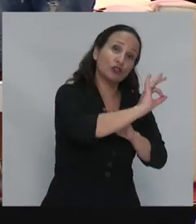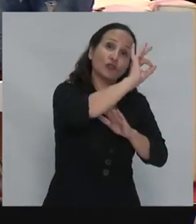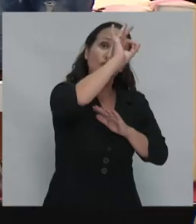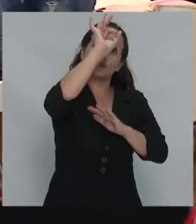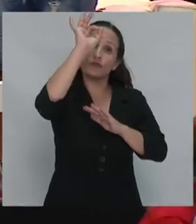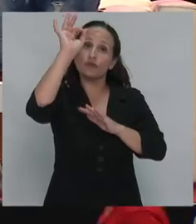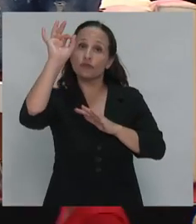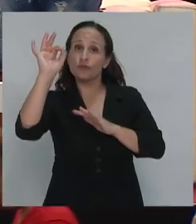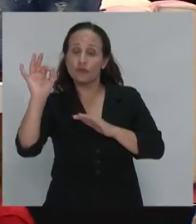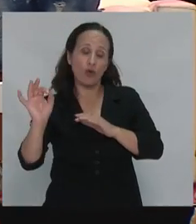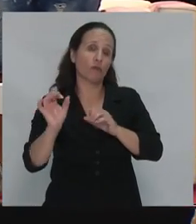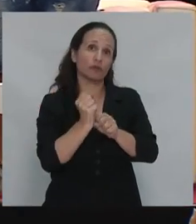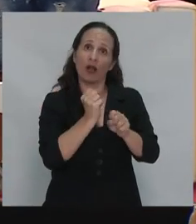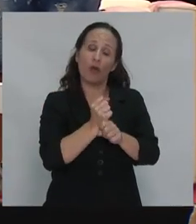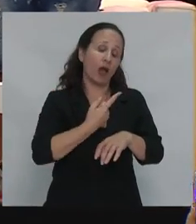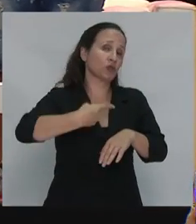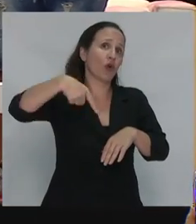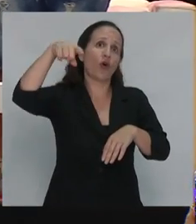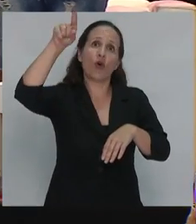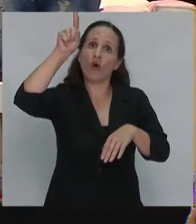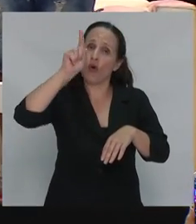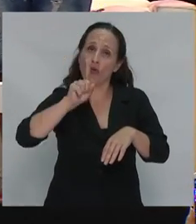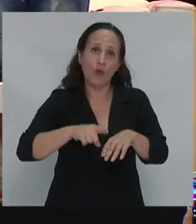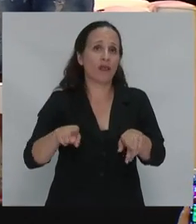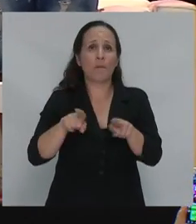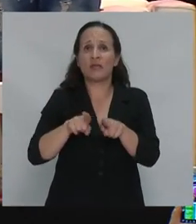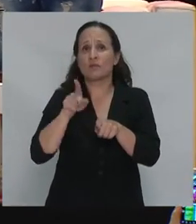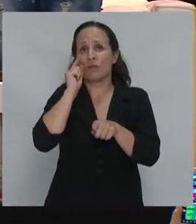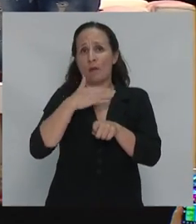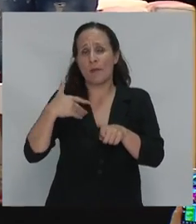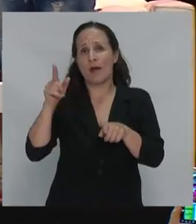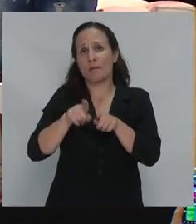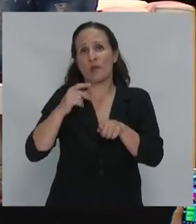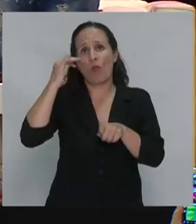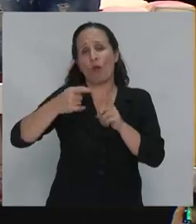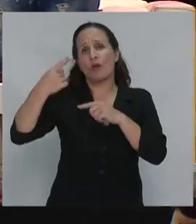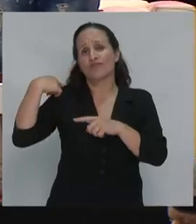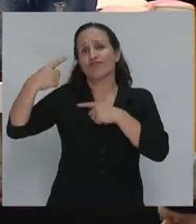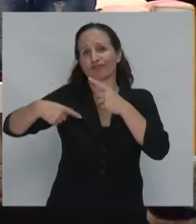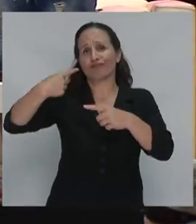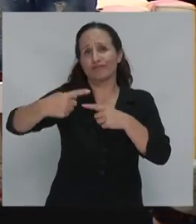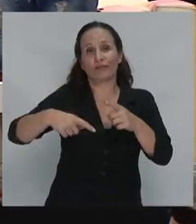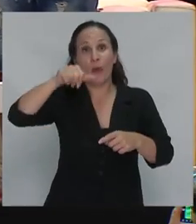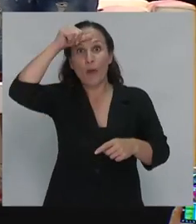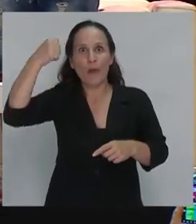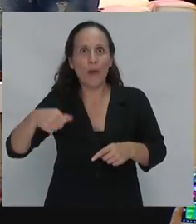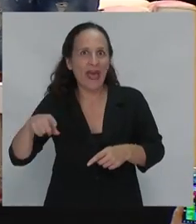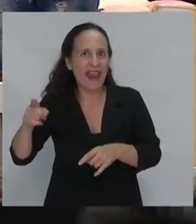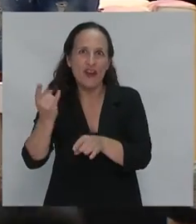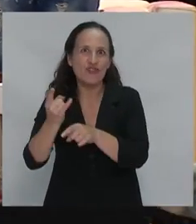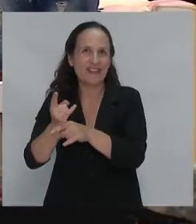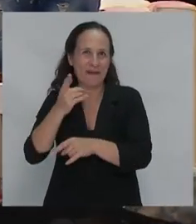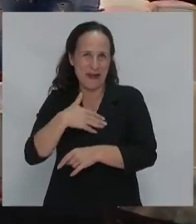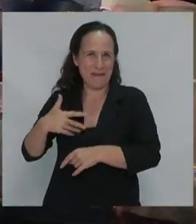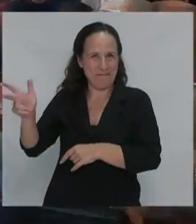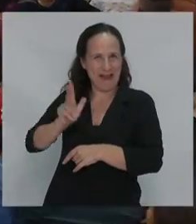nuestros padres como nuestros abuelos y siempre estaba el dicho en mi familia en cuanto al llegado al verano mamá decía